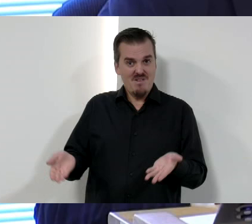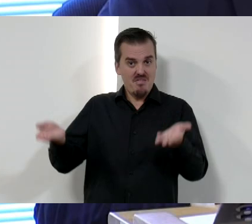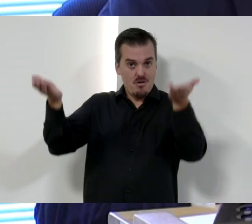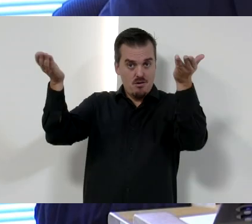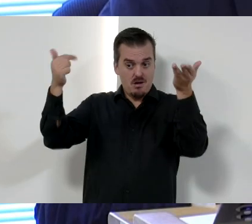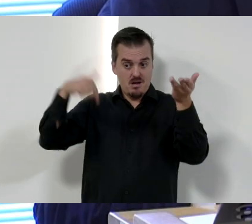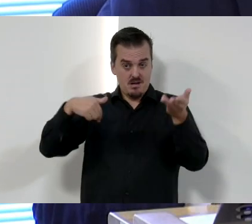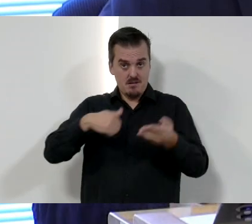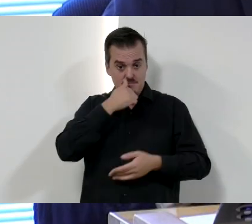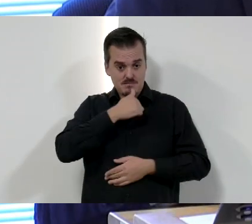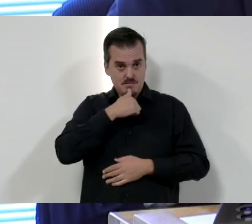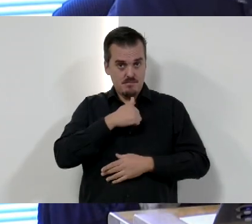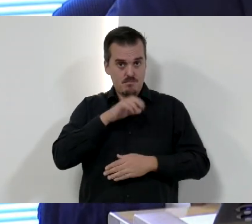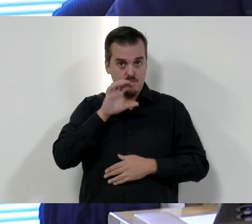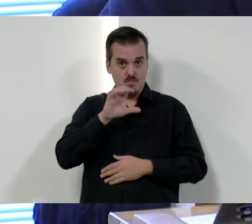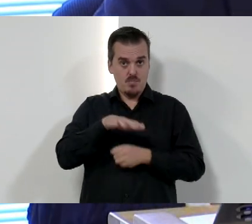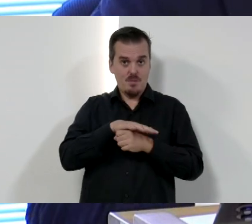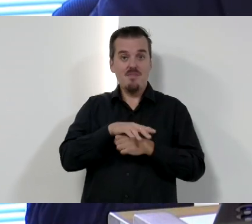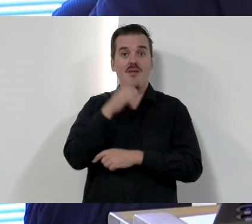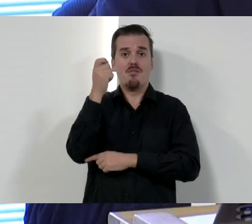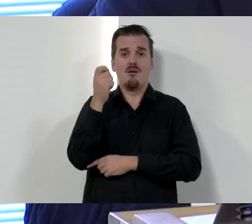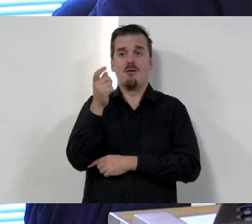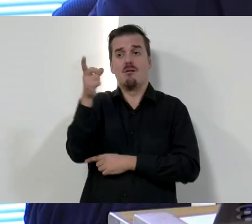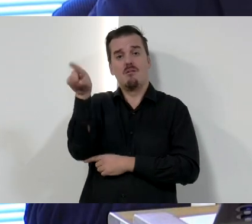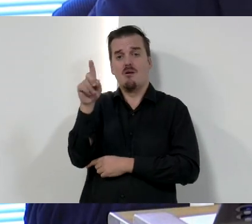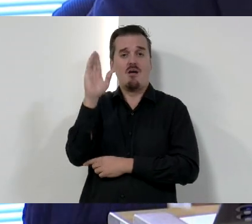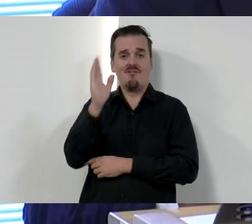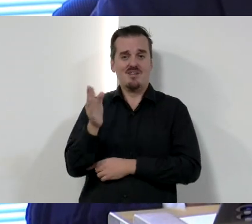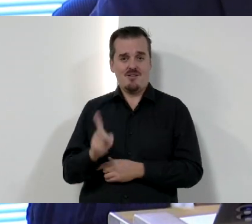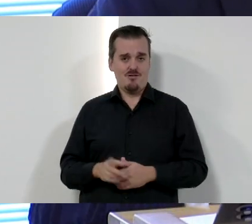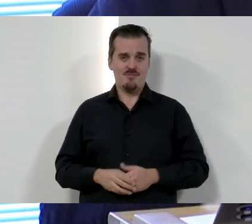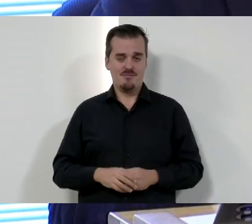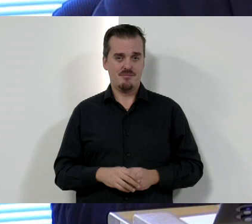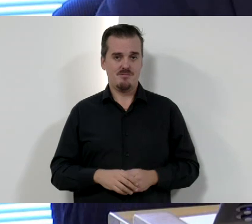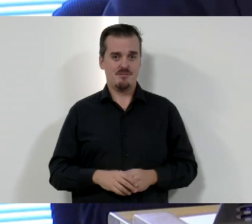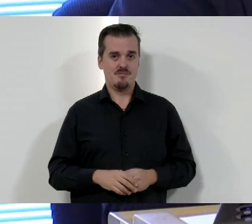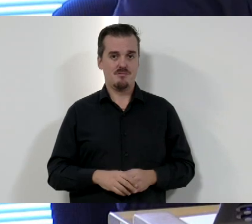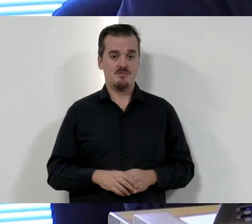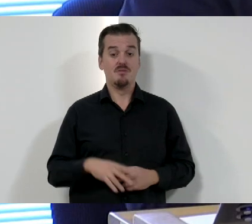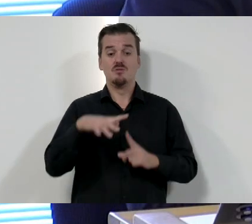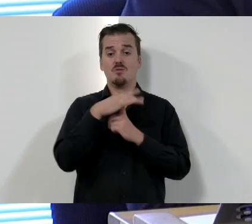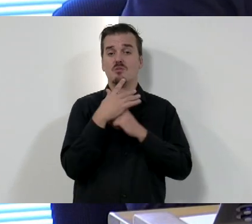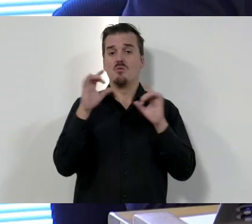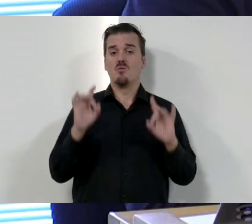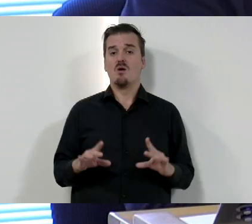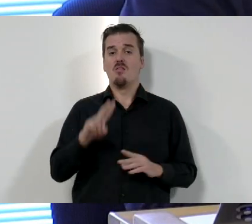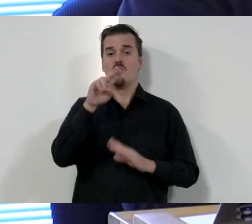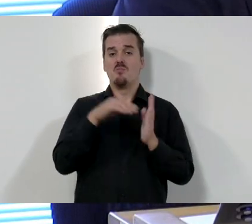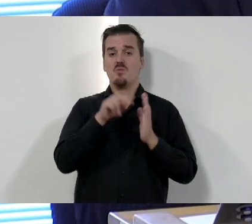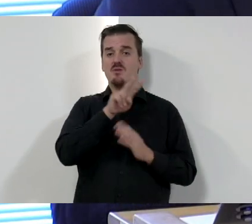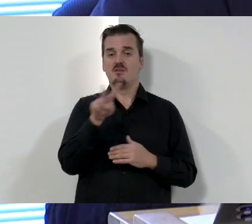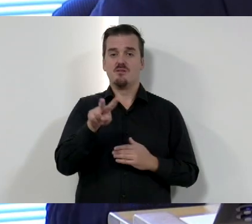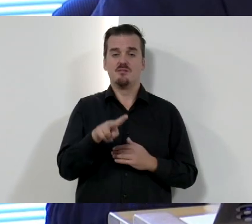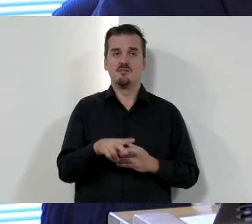la provincia de Ciudad Real, a ellos no les afecta. No les afecta. Entonces, como la situación es la misma que en la del 2022,